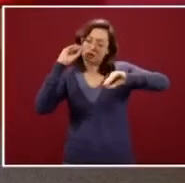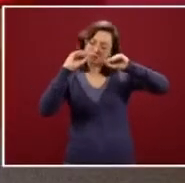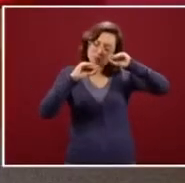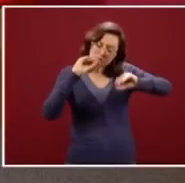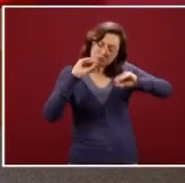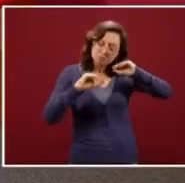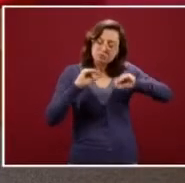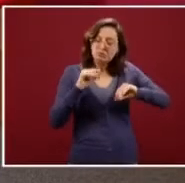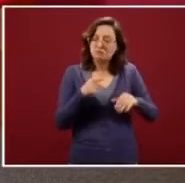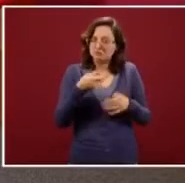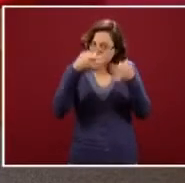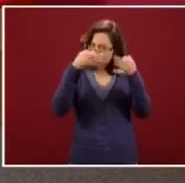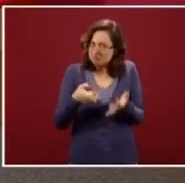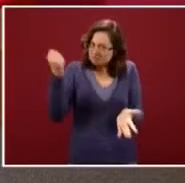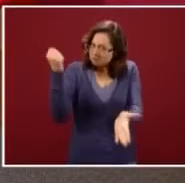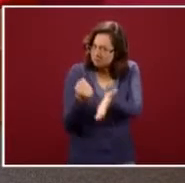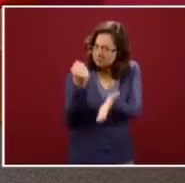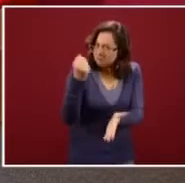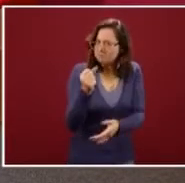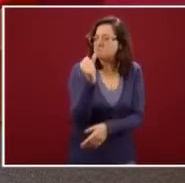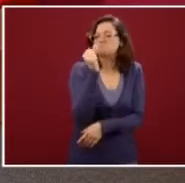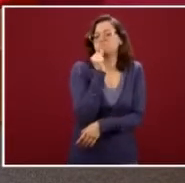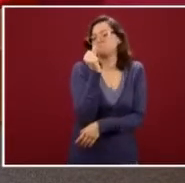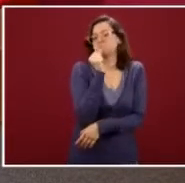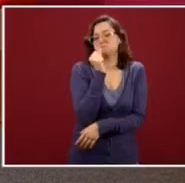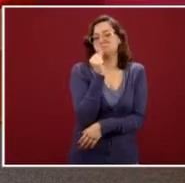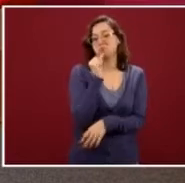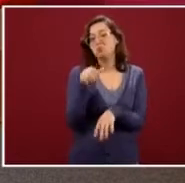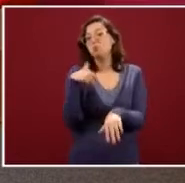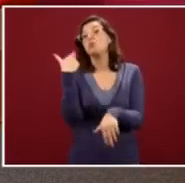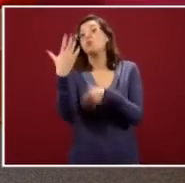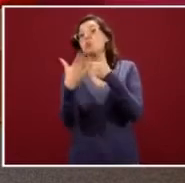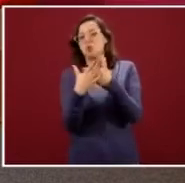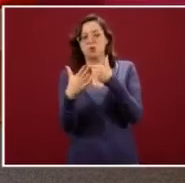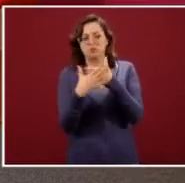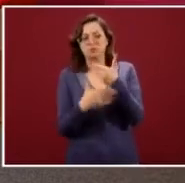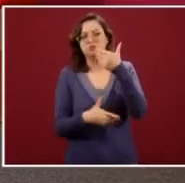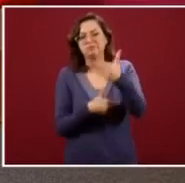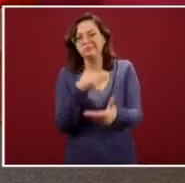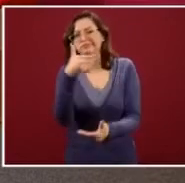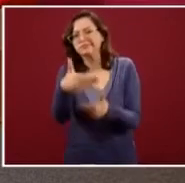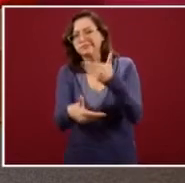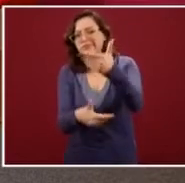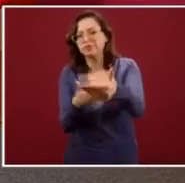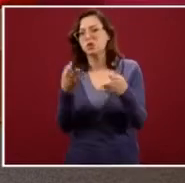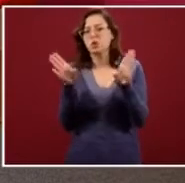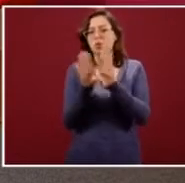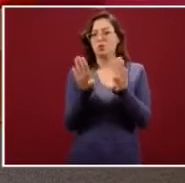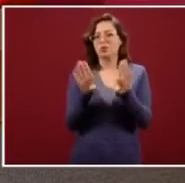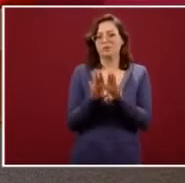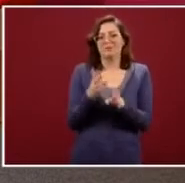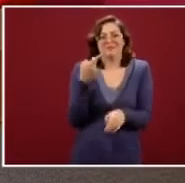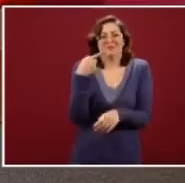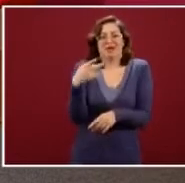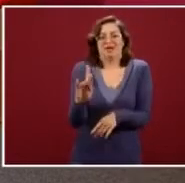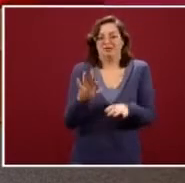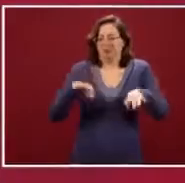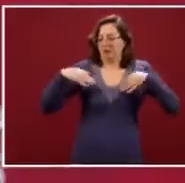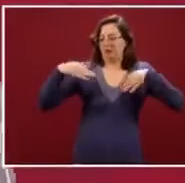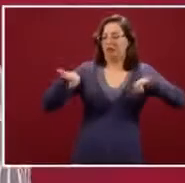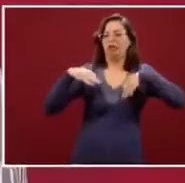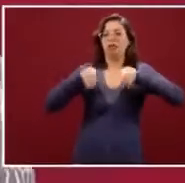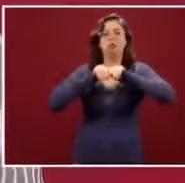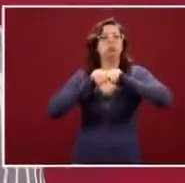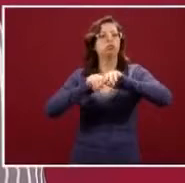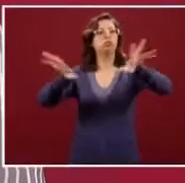no solamente para el momento actual, sino para momentos posteriores de la epidemia, pero sacado de contexto, parecía como que era